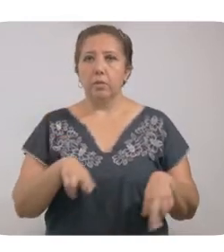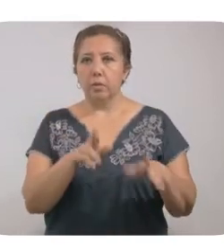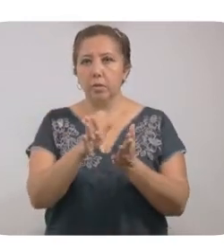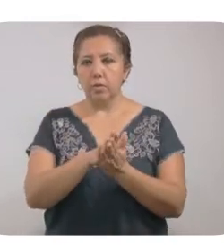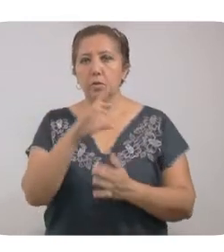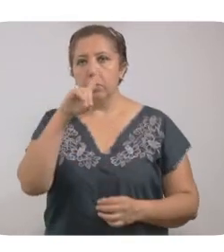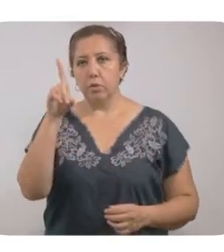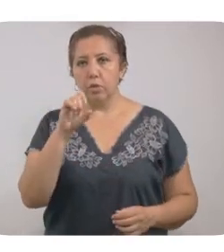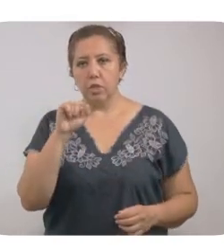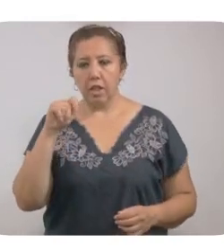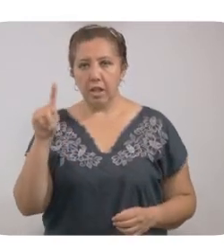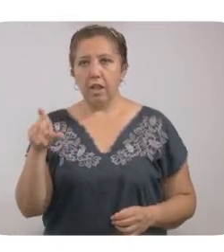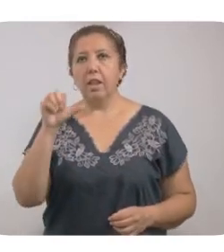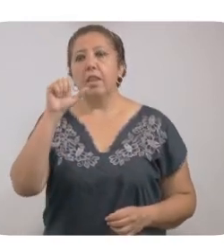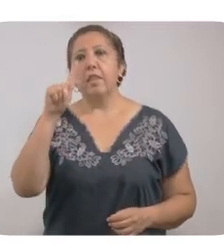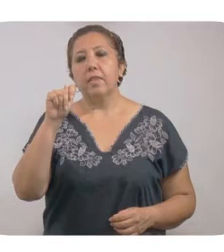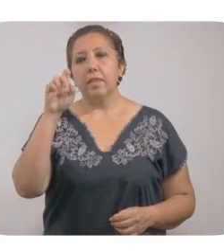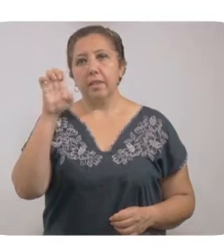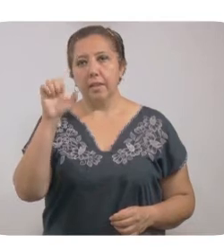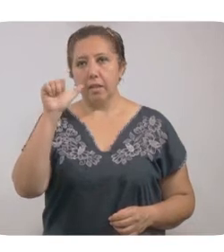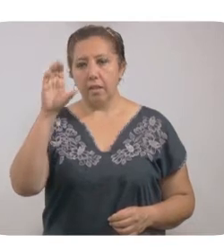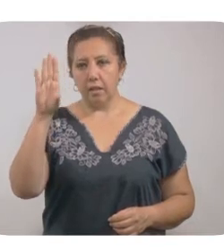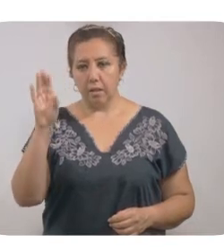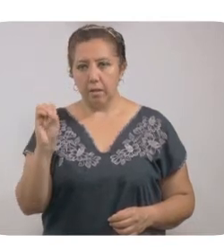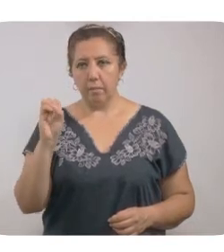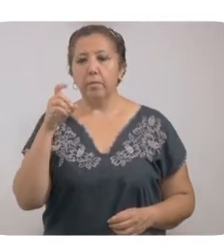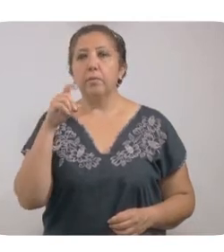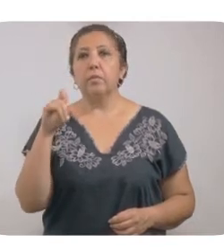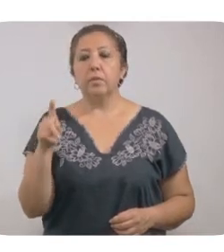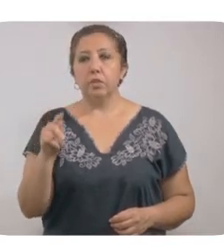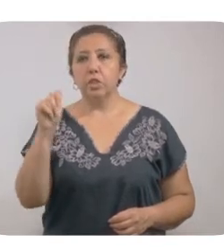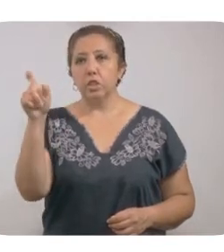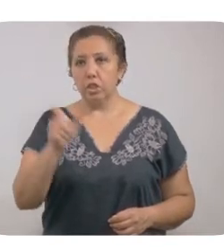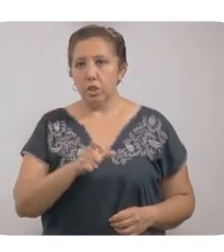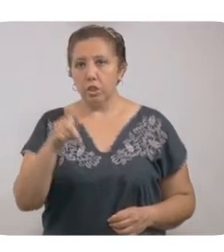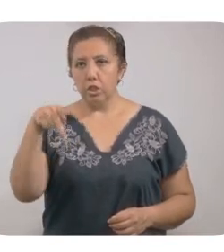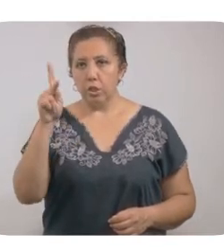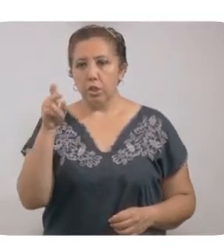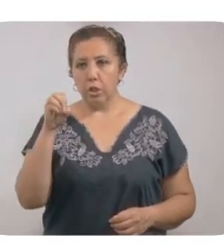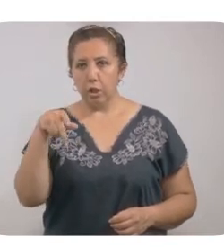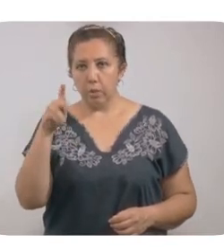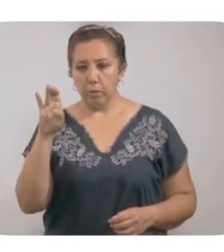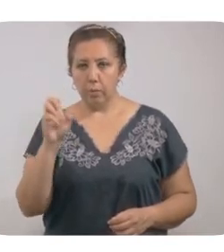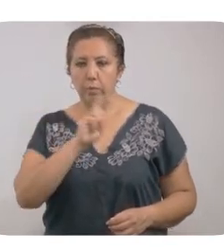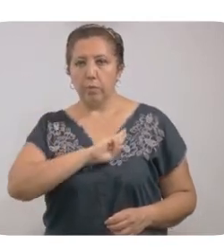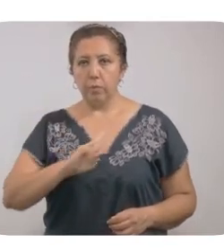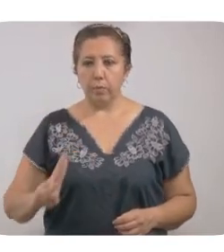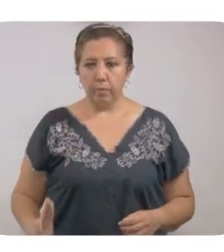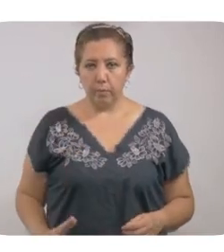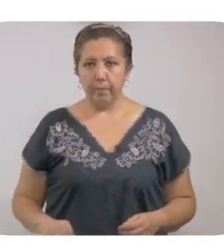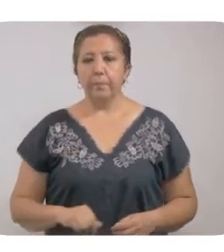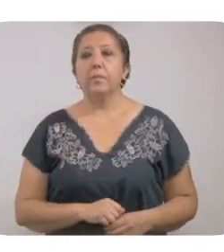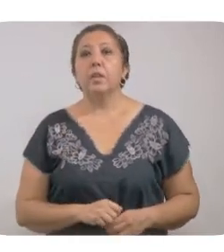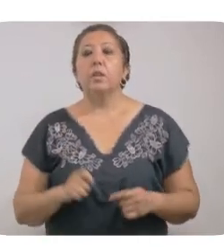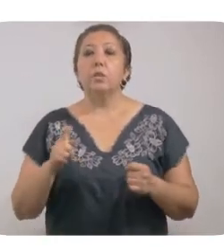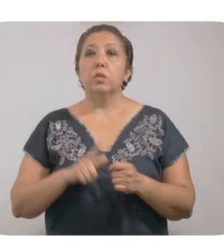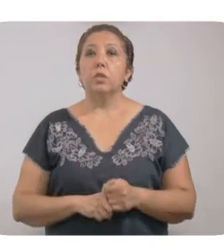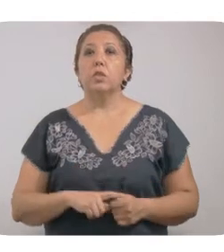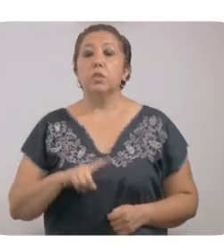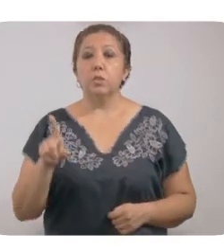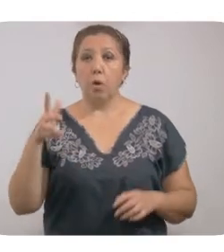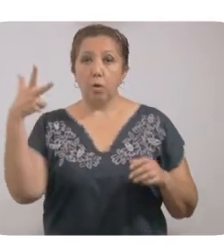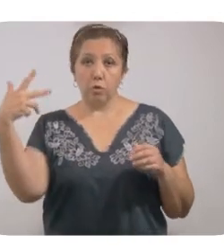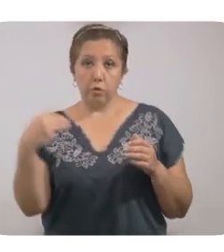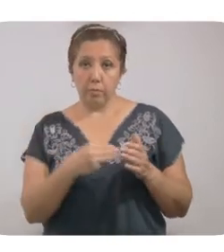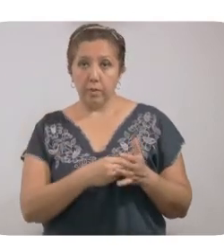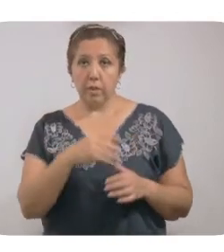Lagarto, Sutsal, Teabo, Tecó, Tixcacalcupul, Tixcocop, Tixpehual y Umam. En total, ya